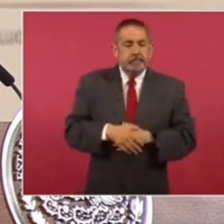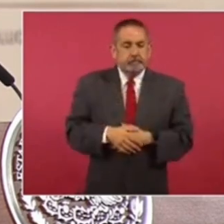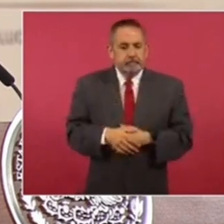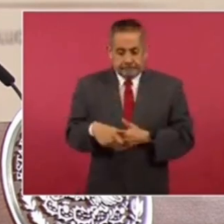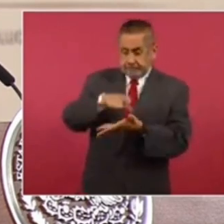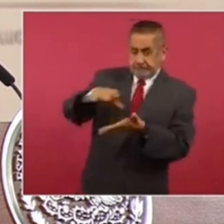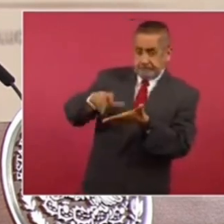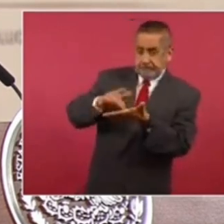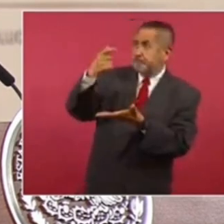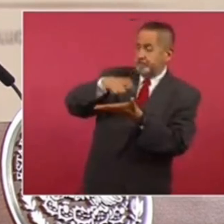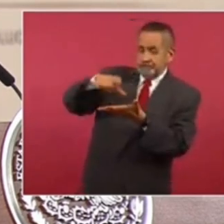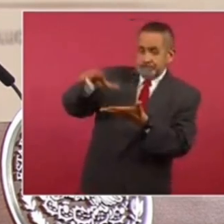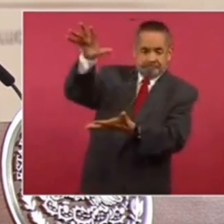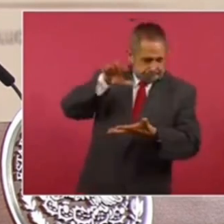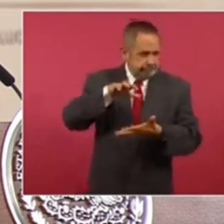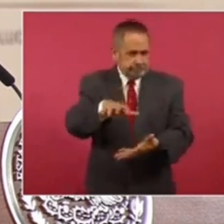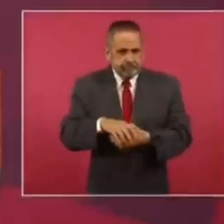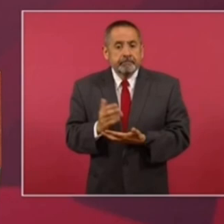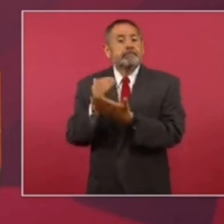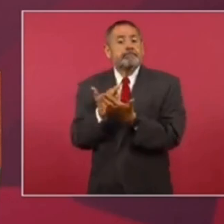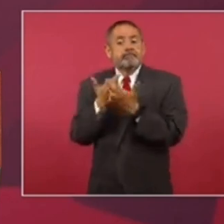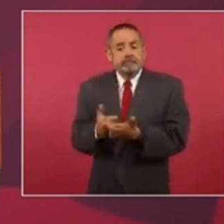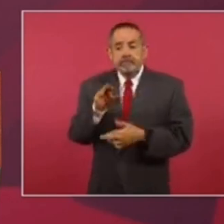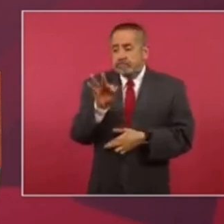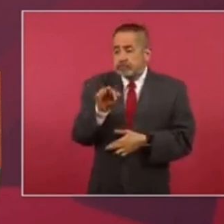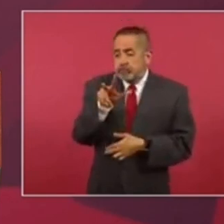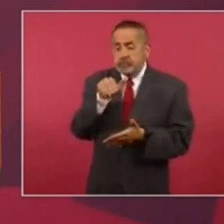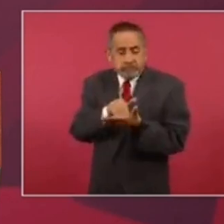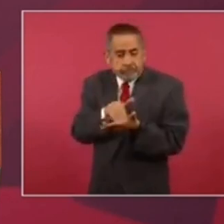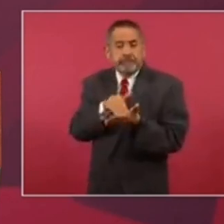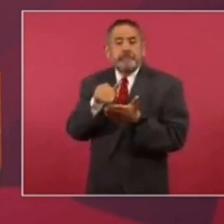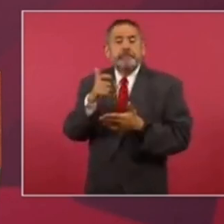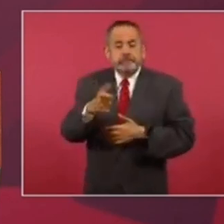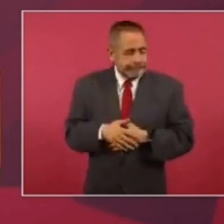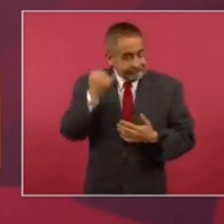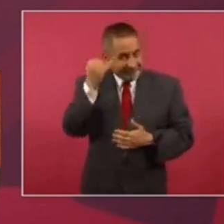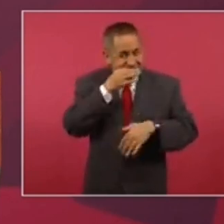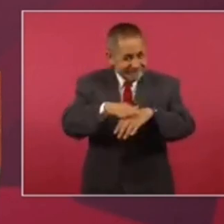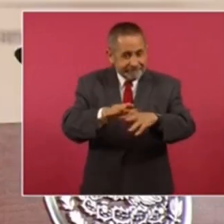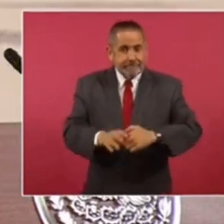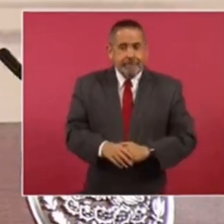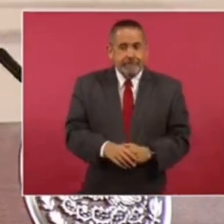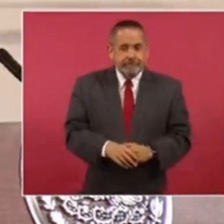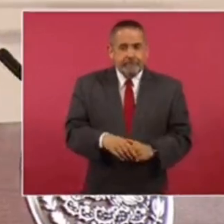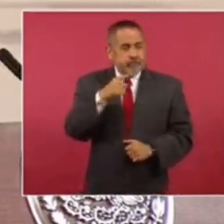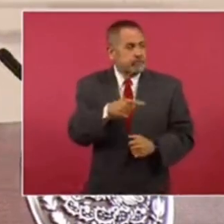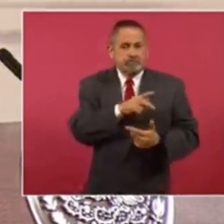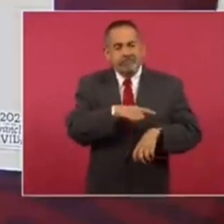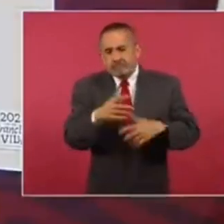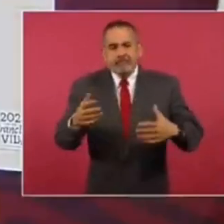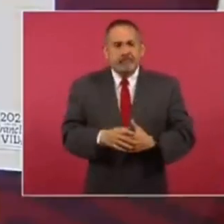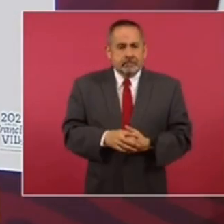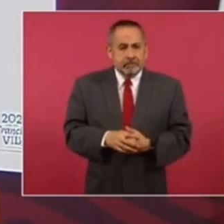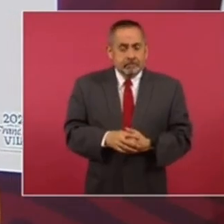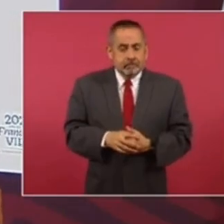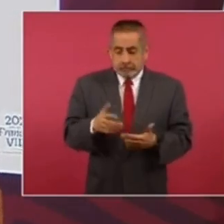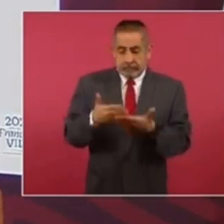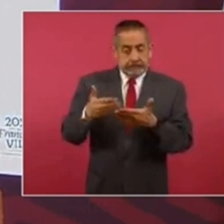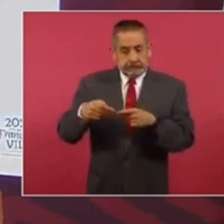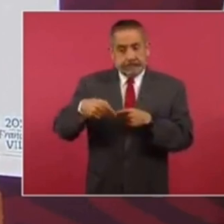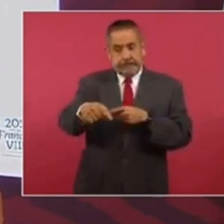estas compras nos hemos ahorrado 48 mil millones de pesos, para que tengan una idea de lo que se robaban. Porque ahora vamos a